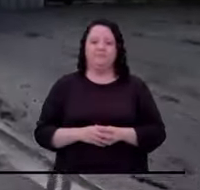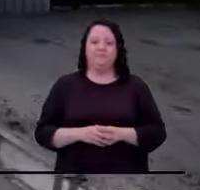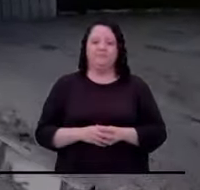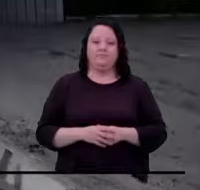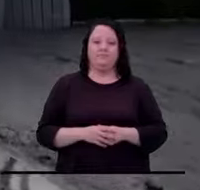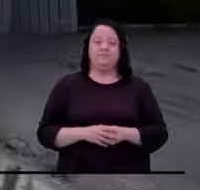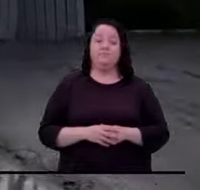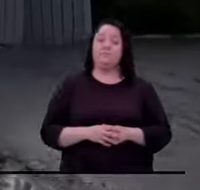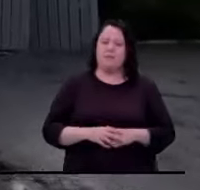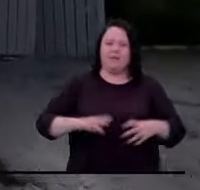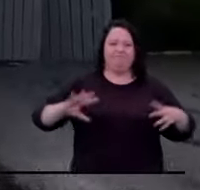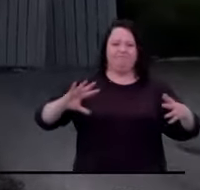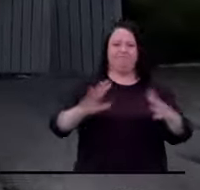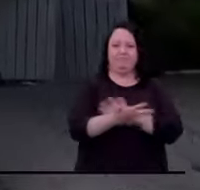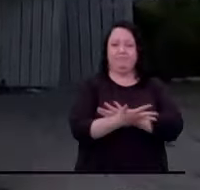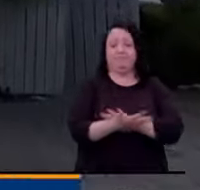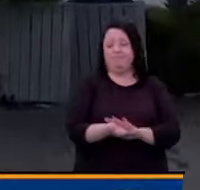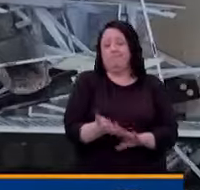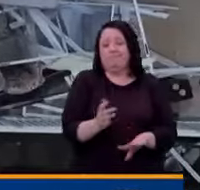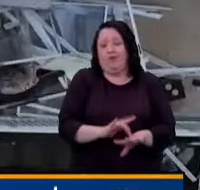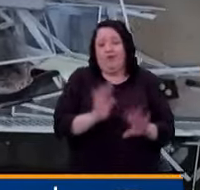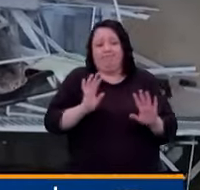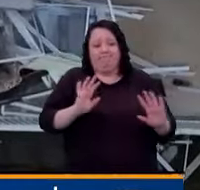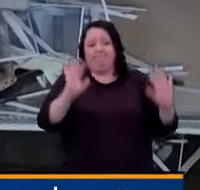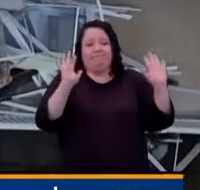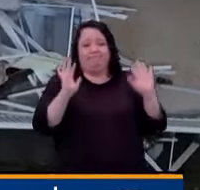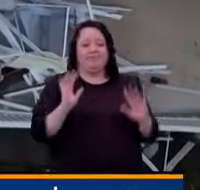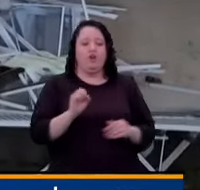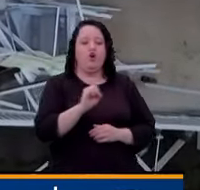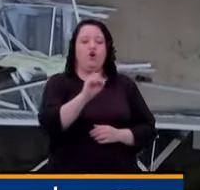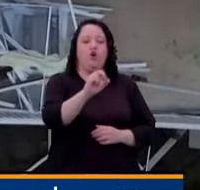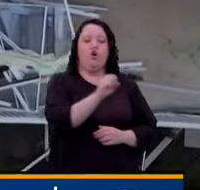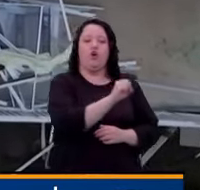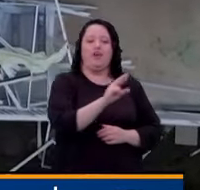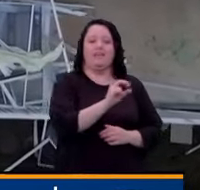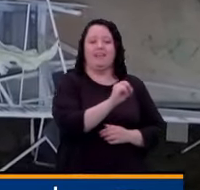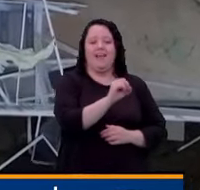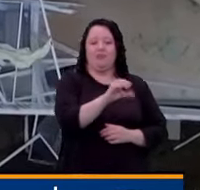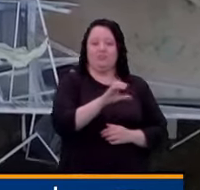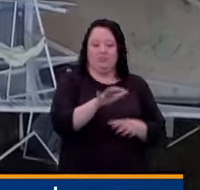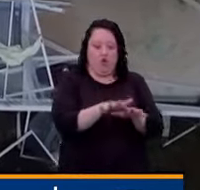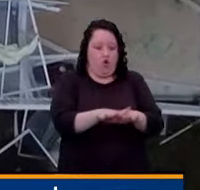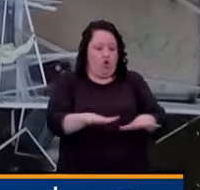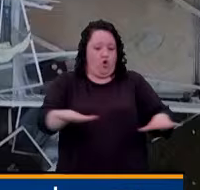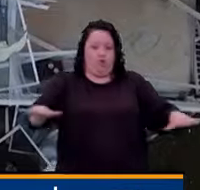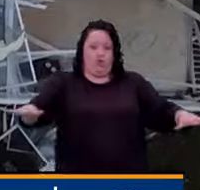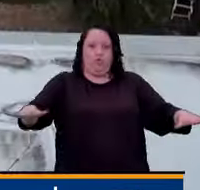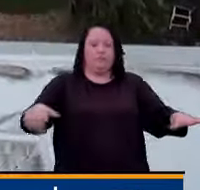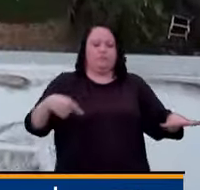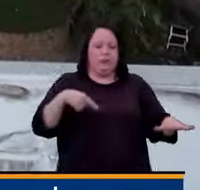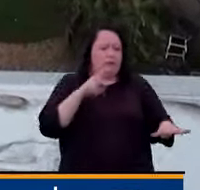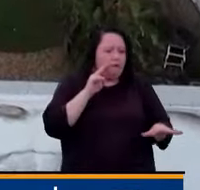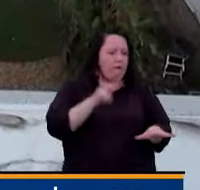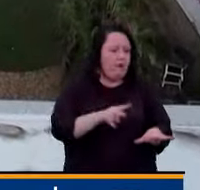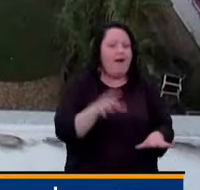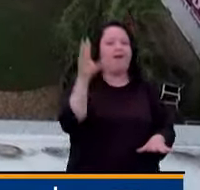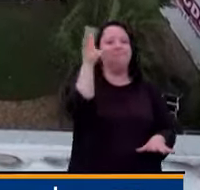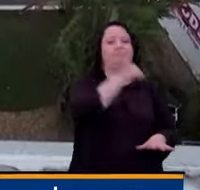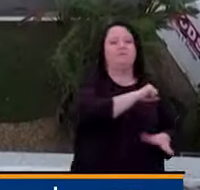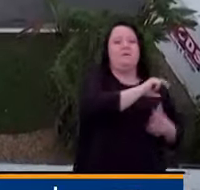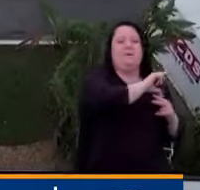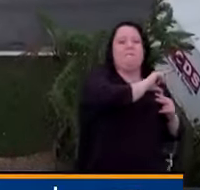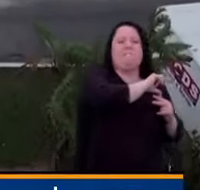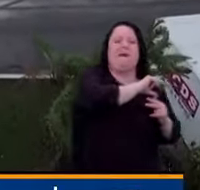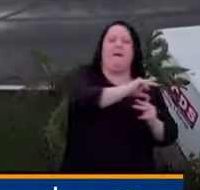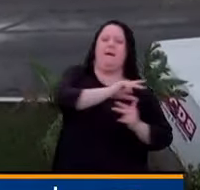La destrucción era inevitable. De oriente a occidente en el estado de Florida, los daños son la radiografía de la fuerza con la que llegó Milton y